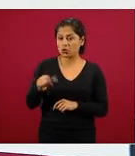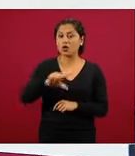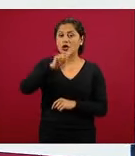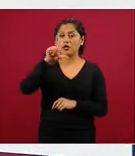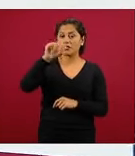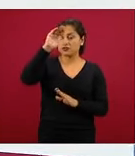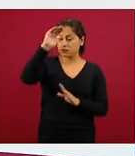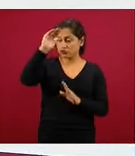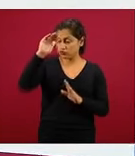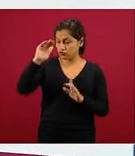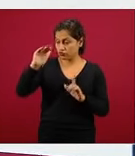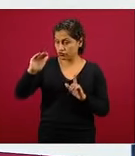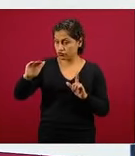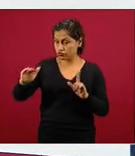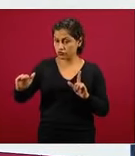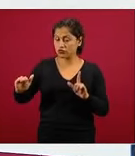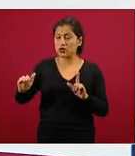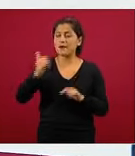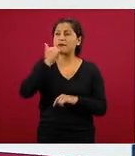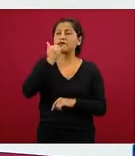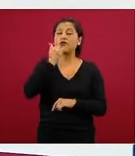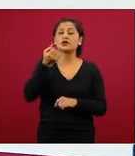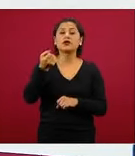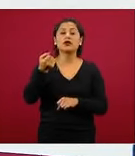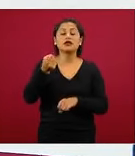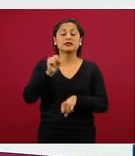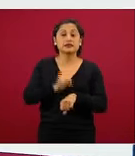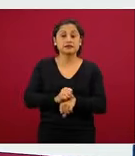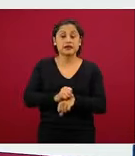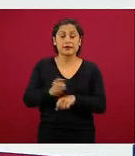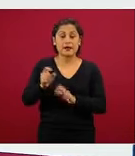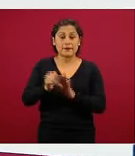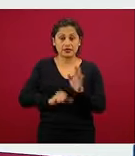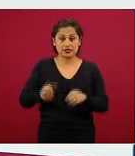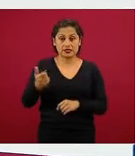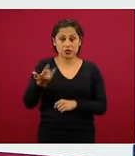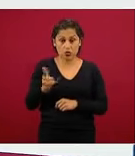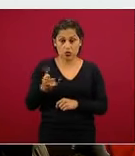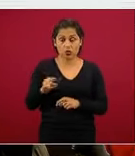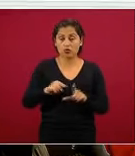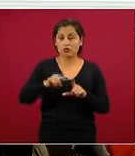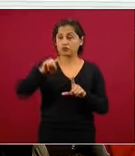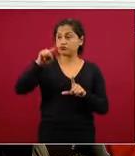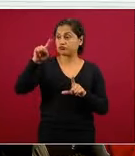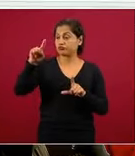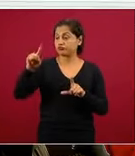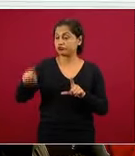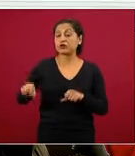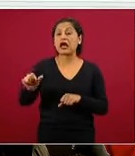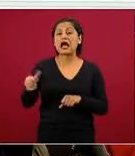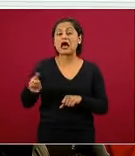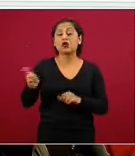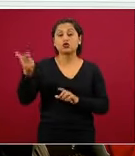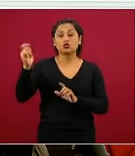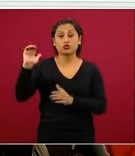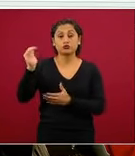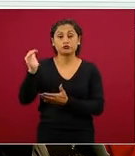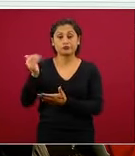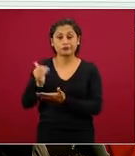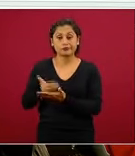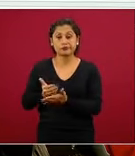hemos tenido a mitad del mes de julio, y después hemos tenido este descenso durante el mes de agosto y lo que llevamos de